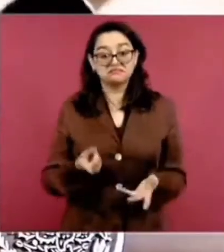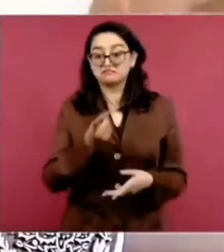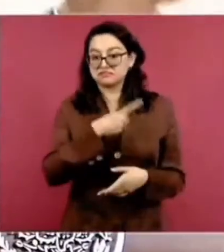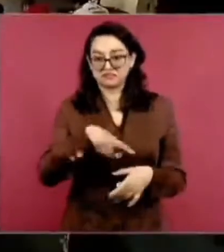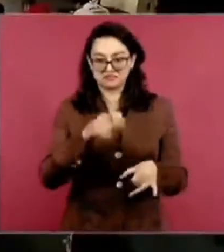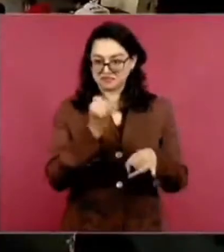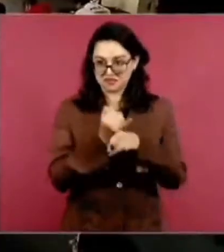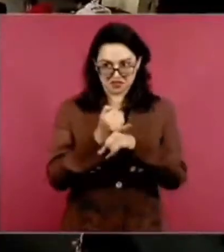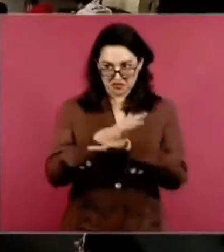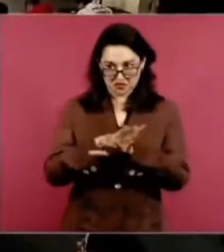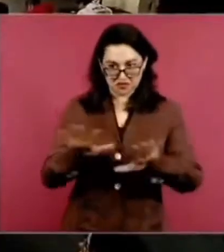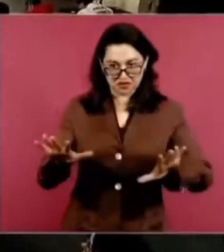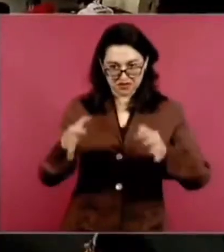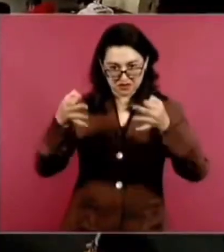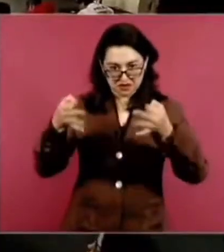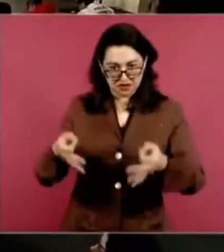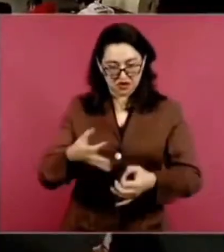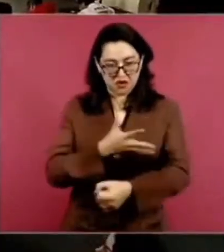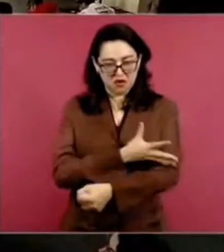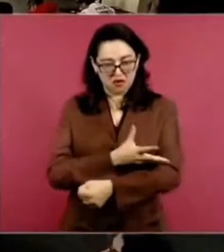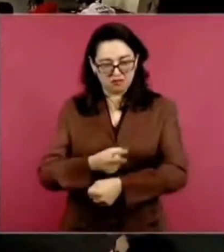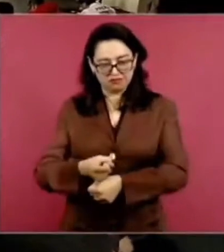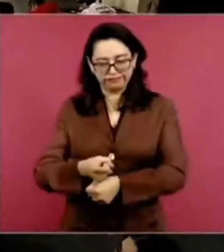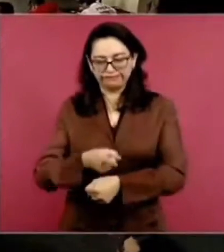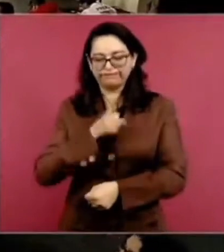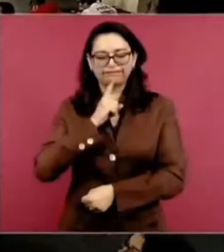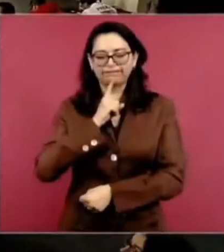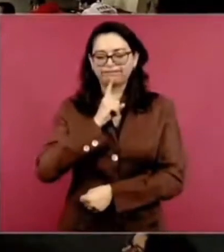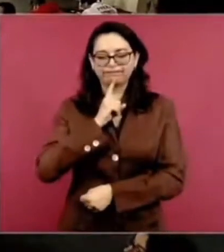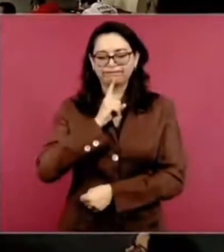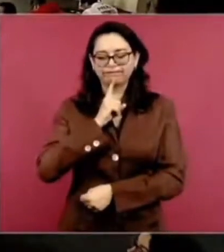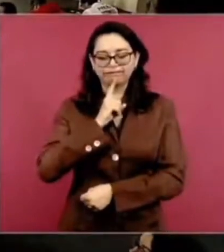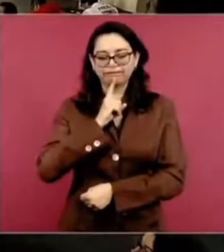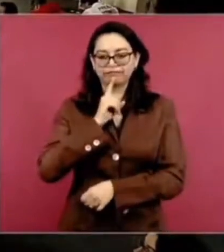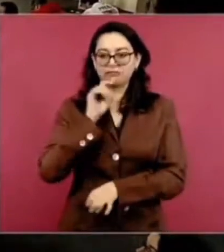Los grandes aparatos de la comunicación.